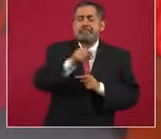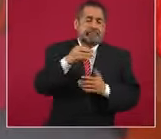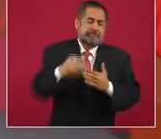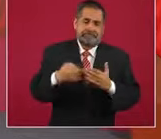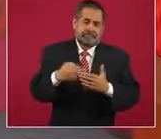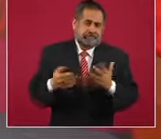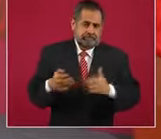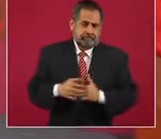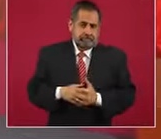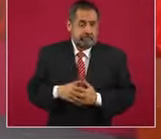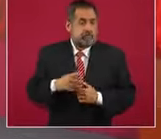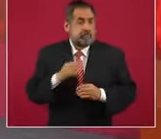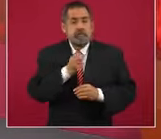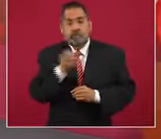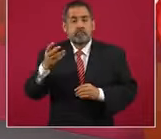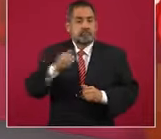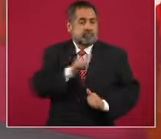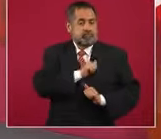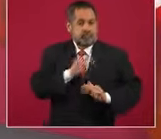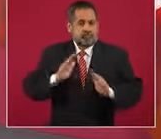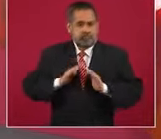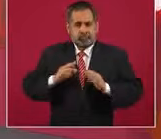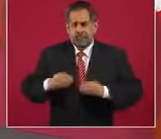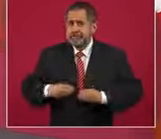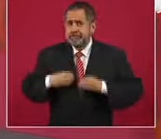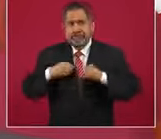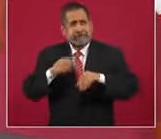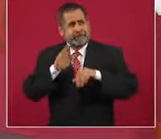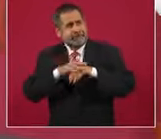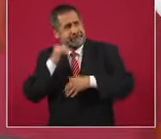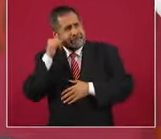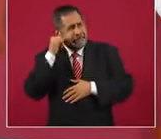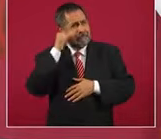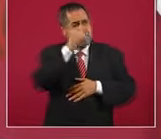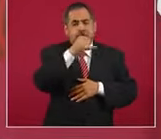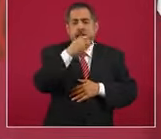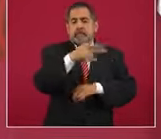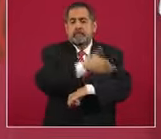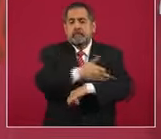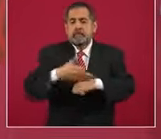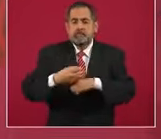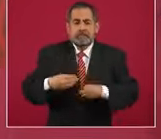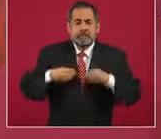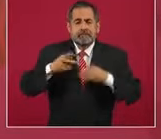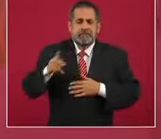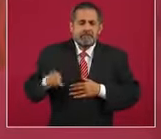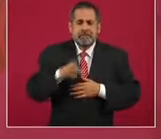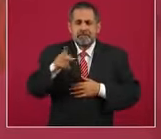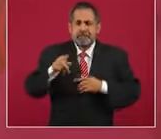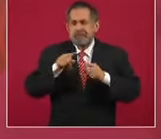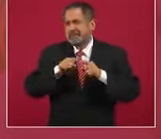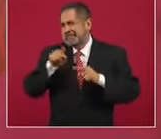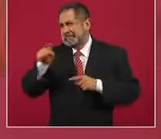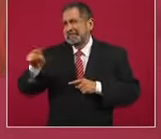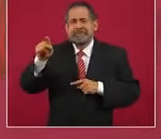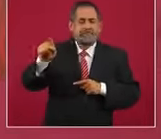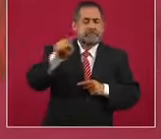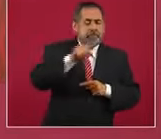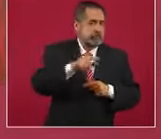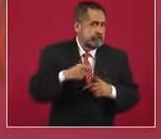muchos elementos del Ejército, de la Marina, que viven en pueblos, sus familias apartadas, y